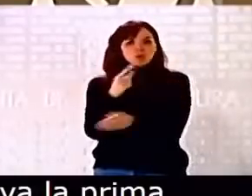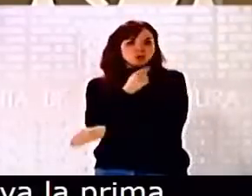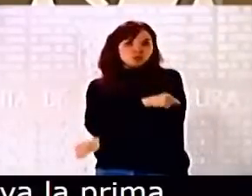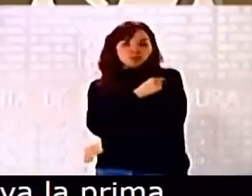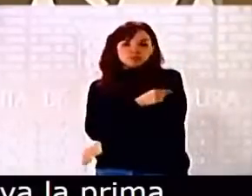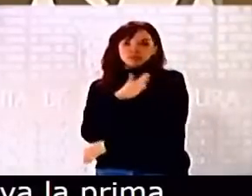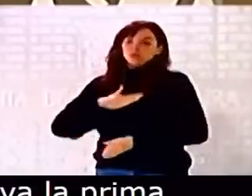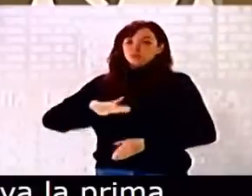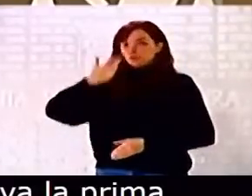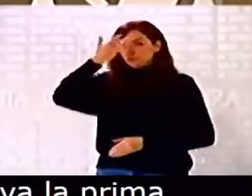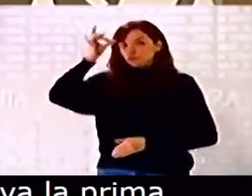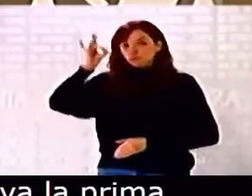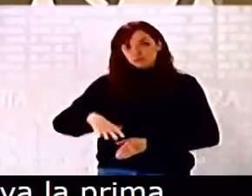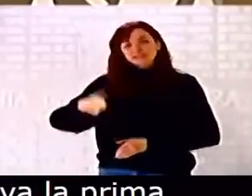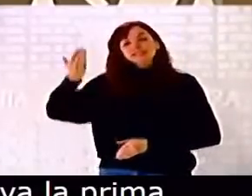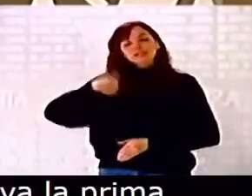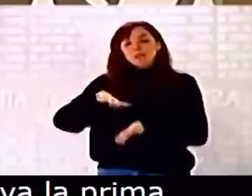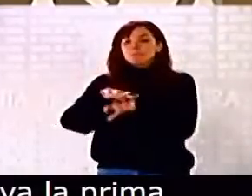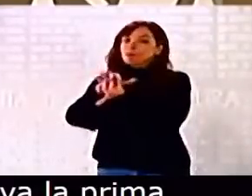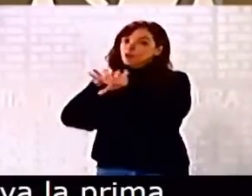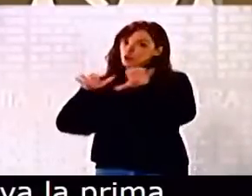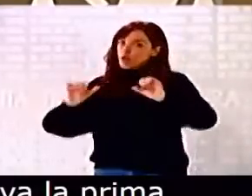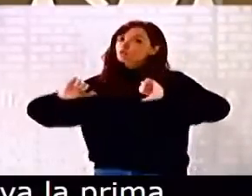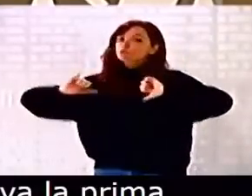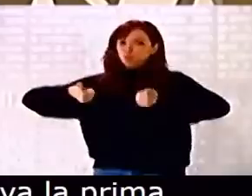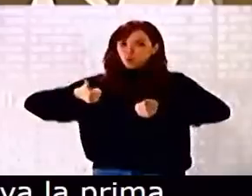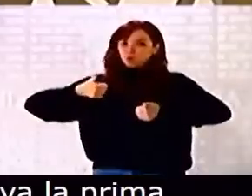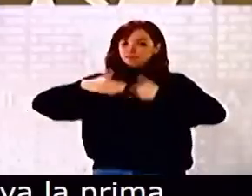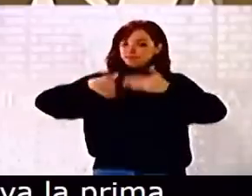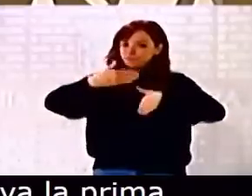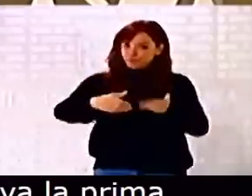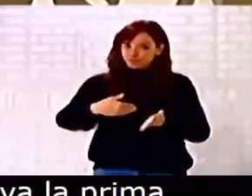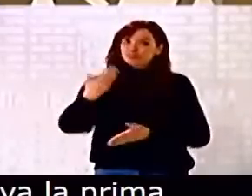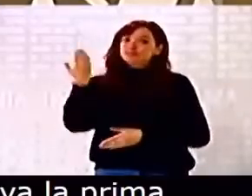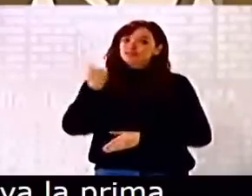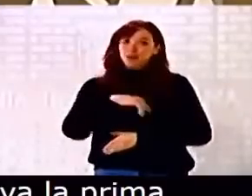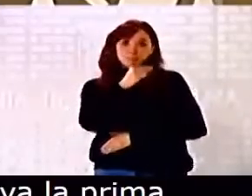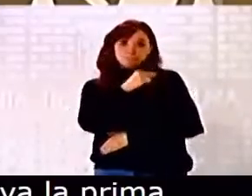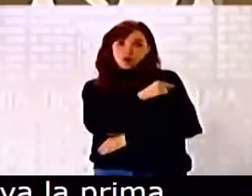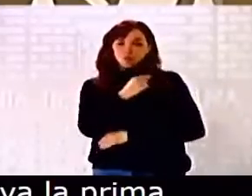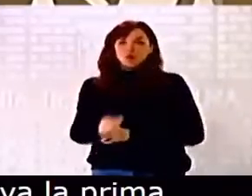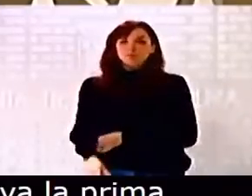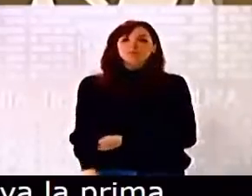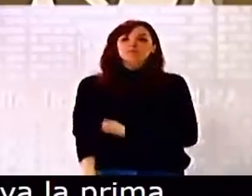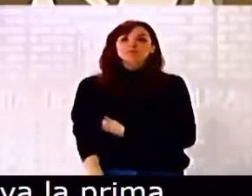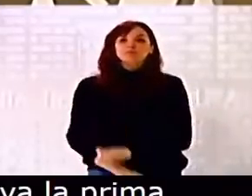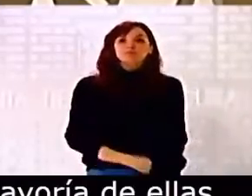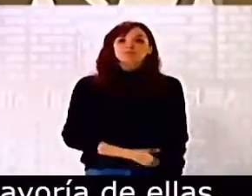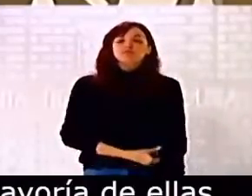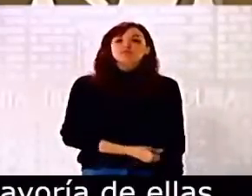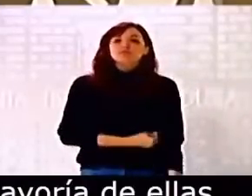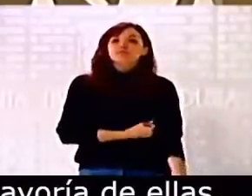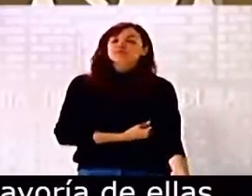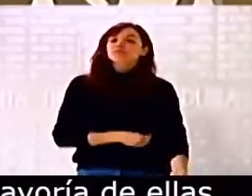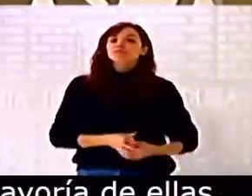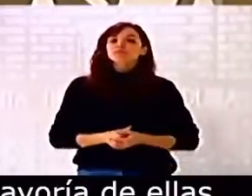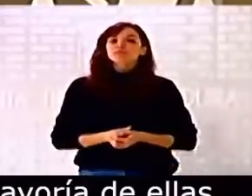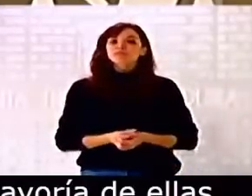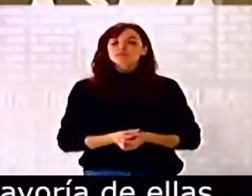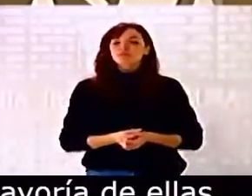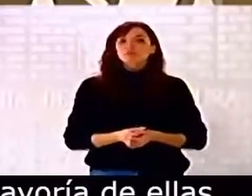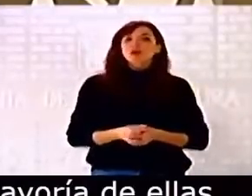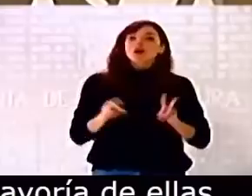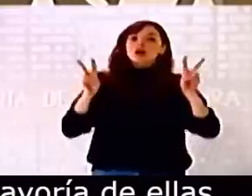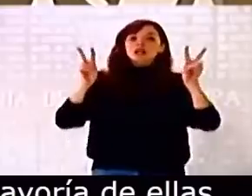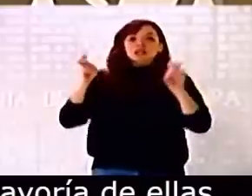es una amplia mayoría de ellas. Con respecto a la vacunación, decirles que el ritmo de vacunación va